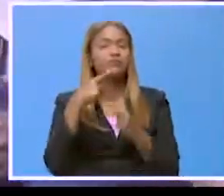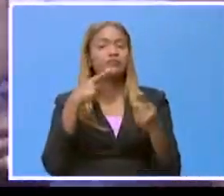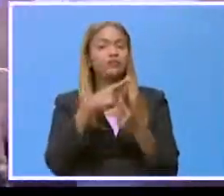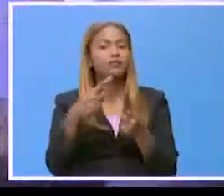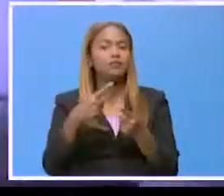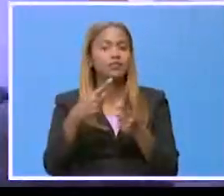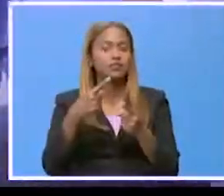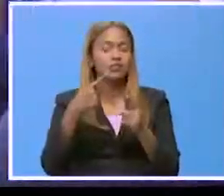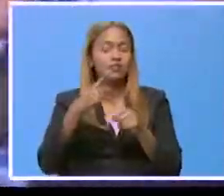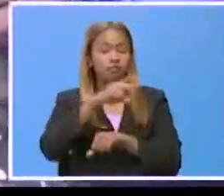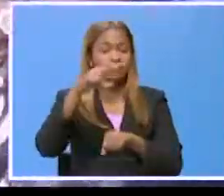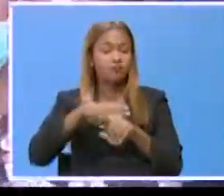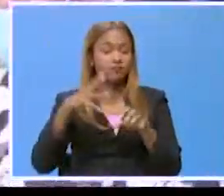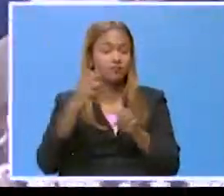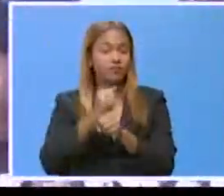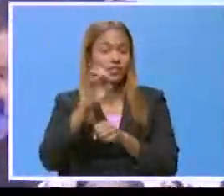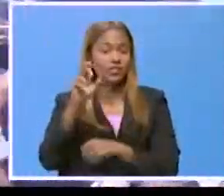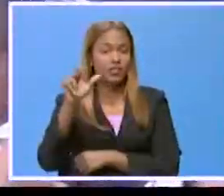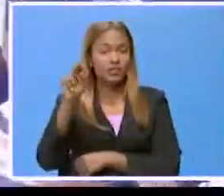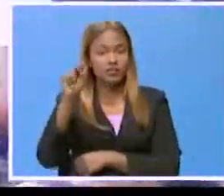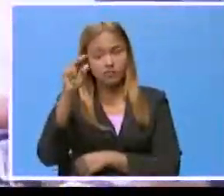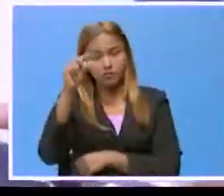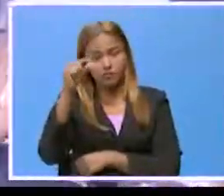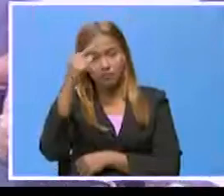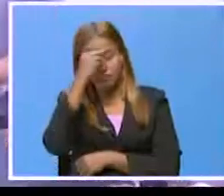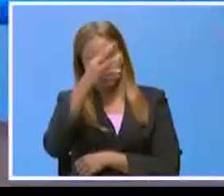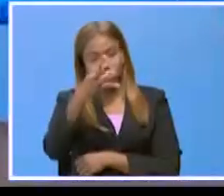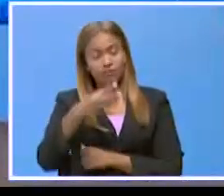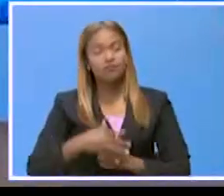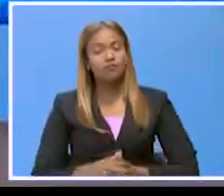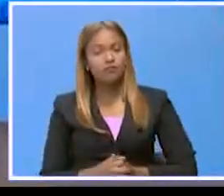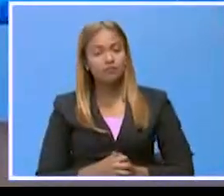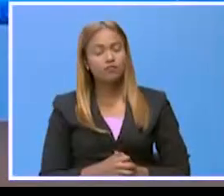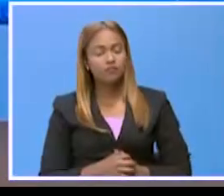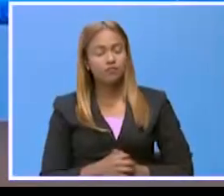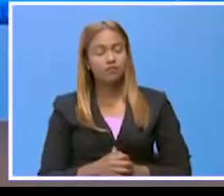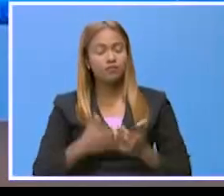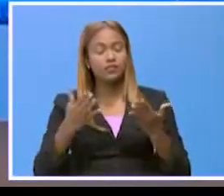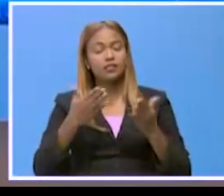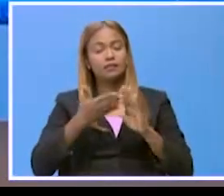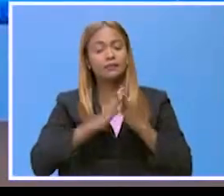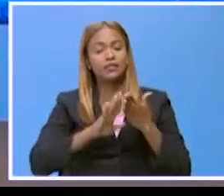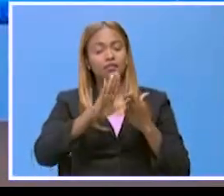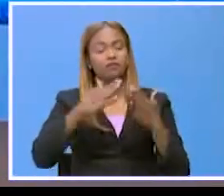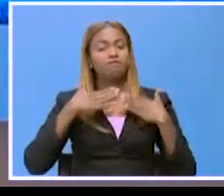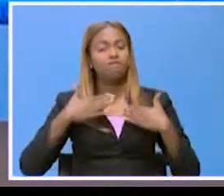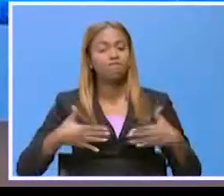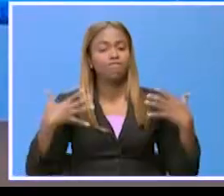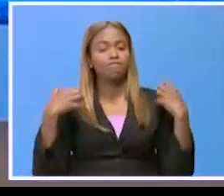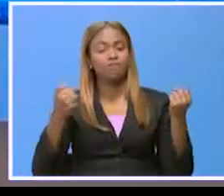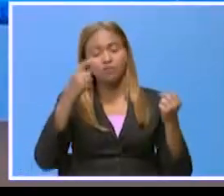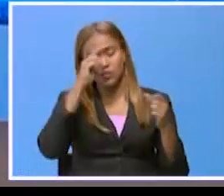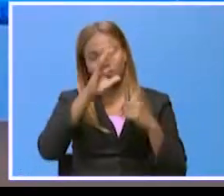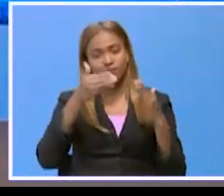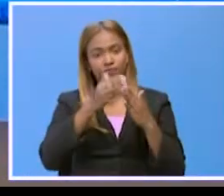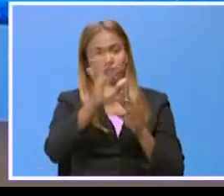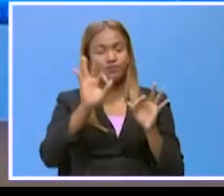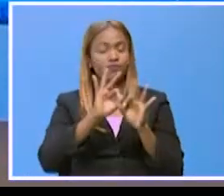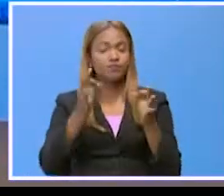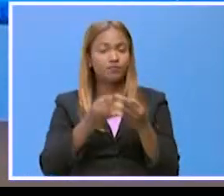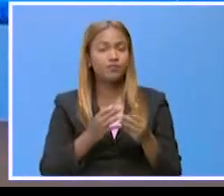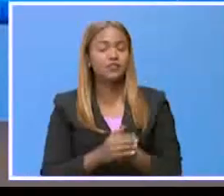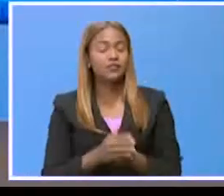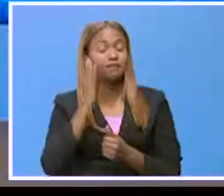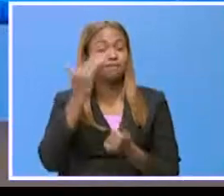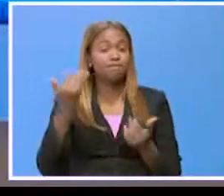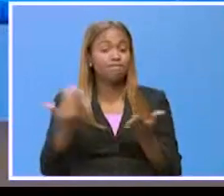de noticias regionales estar ni mateo feliz bueno paz a su alma y fortaleza para sus familiares señores